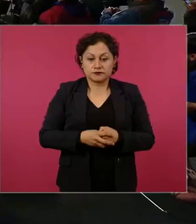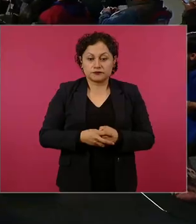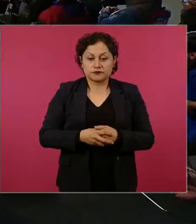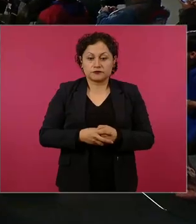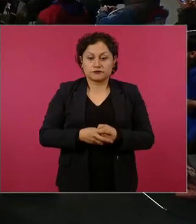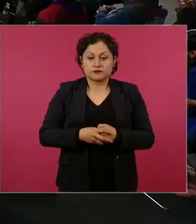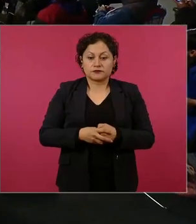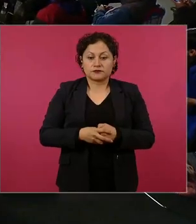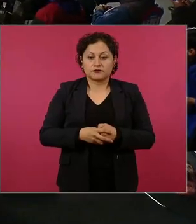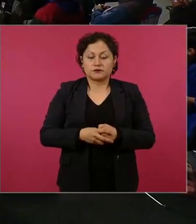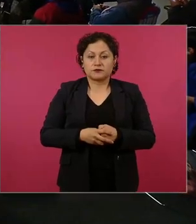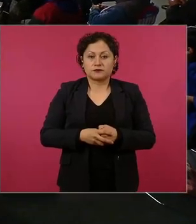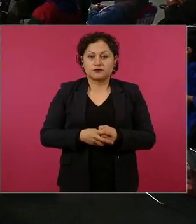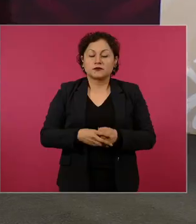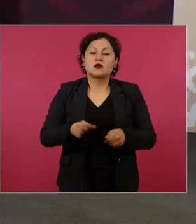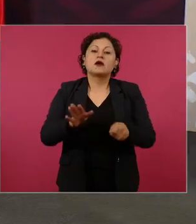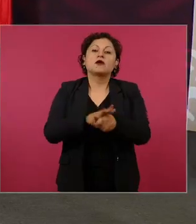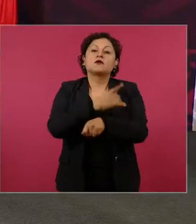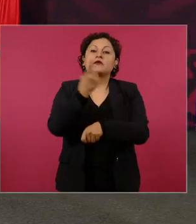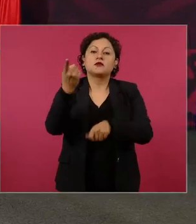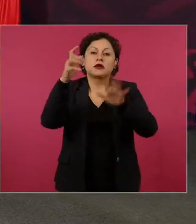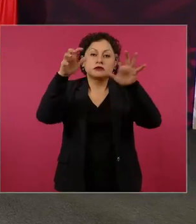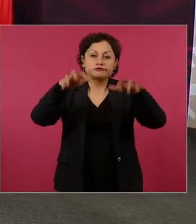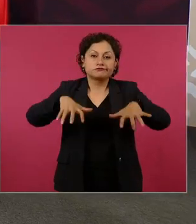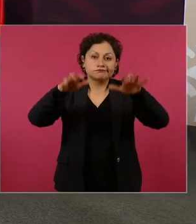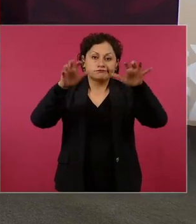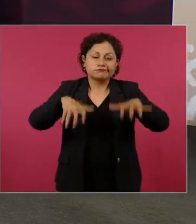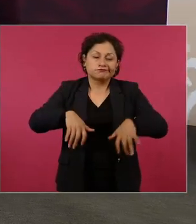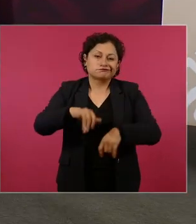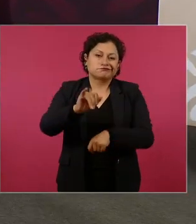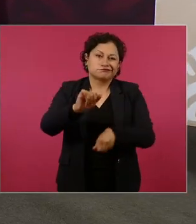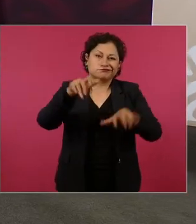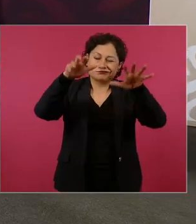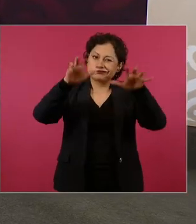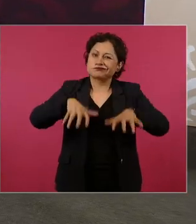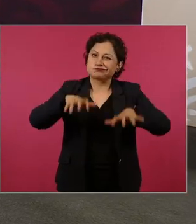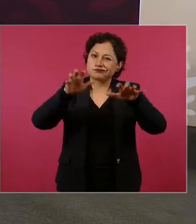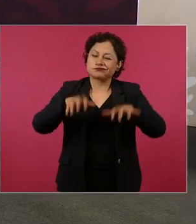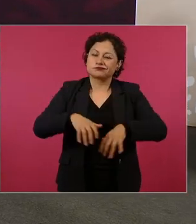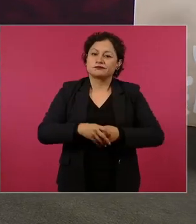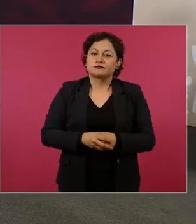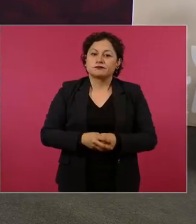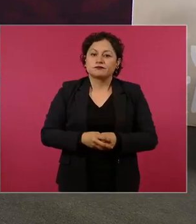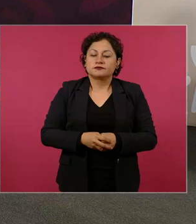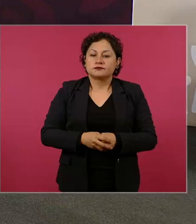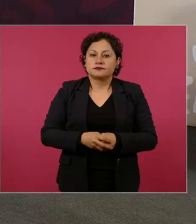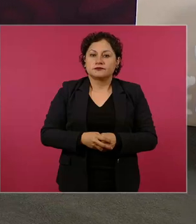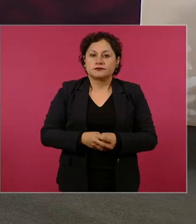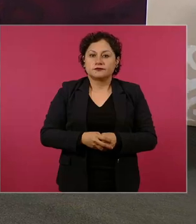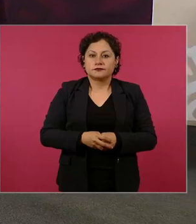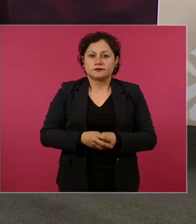Ah, porque está lloviendo. Sí, está lloviendo y vamos a, dicen los